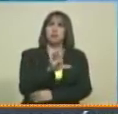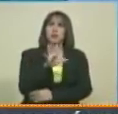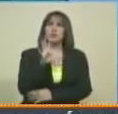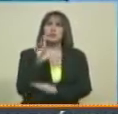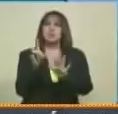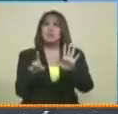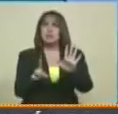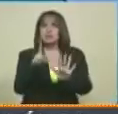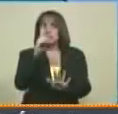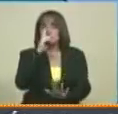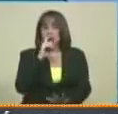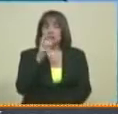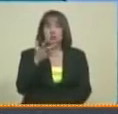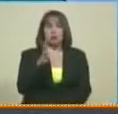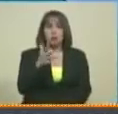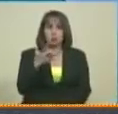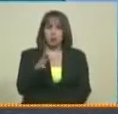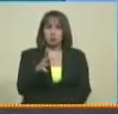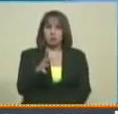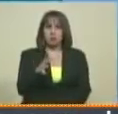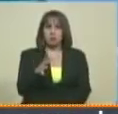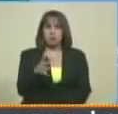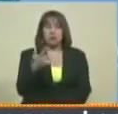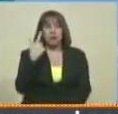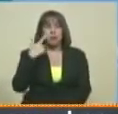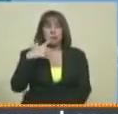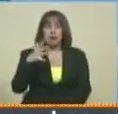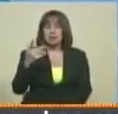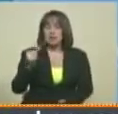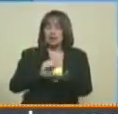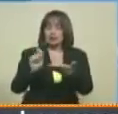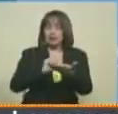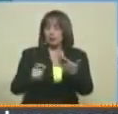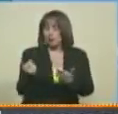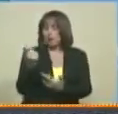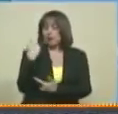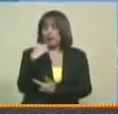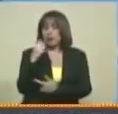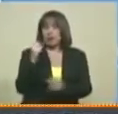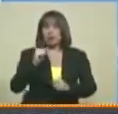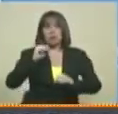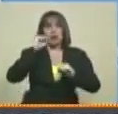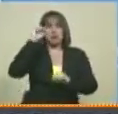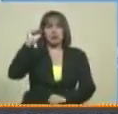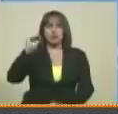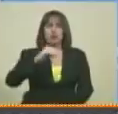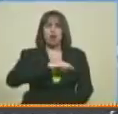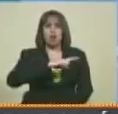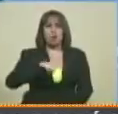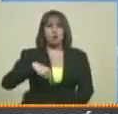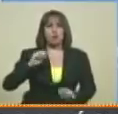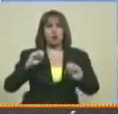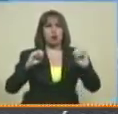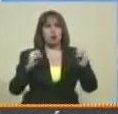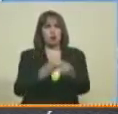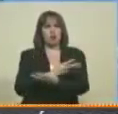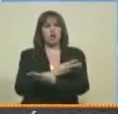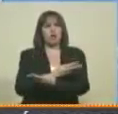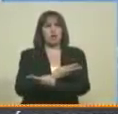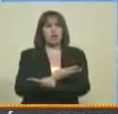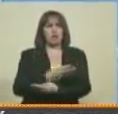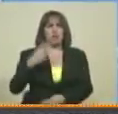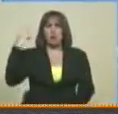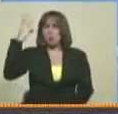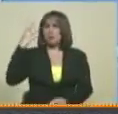56 años, pero parece que lo hubieran hecho ayer para la victoria nuestra en la OEA. Victoria de